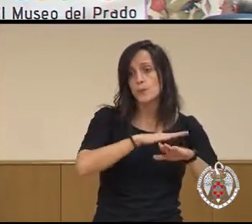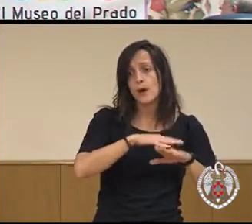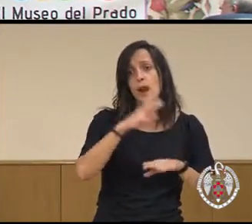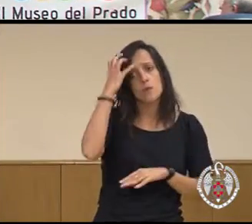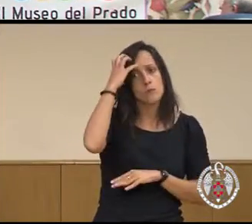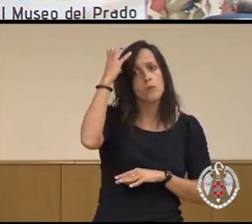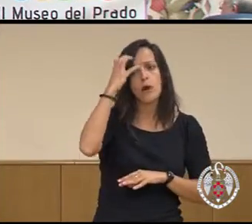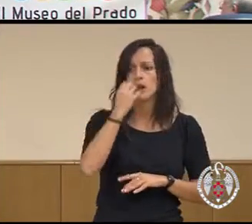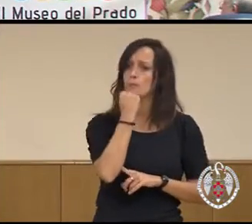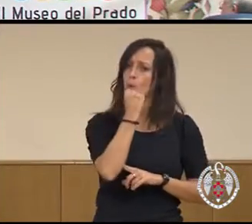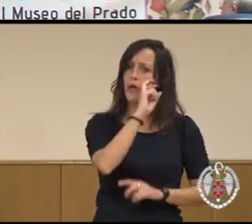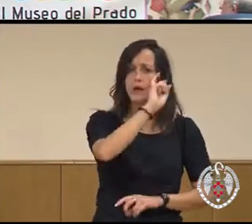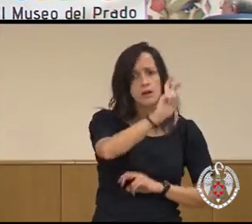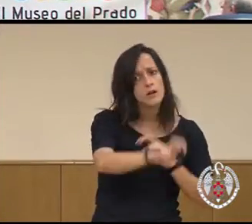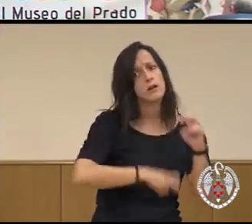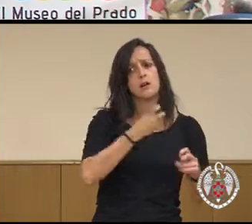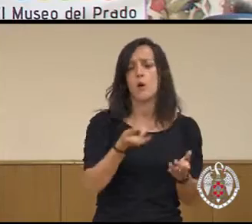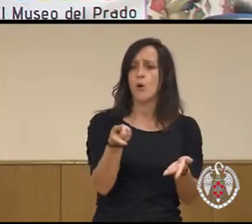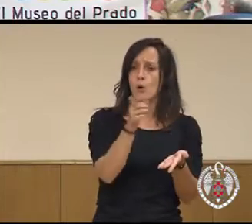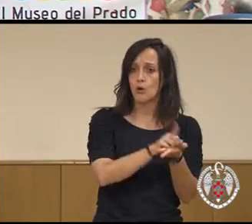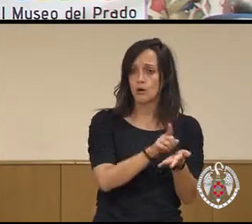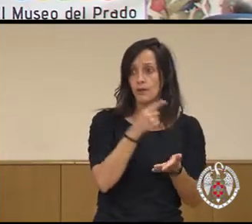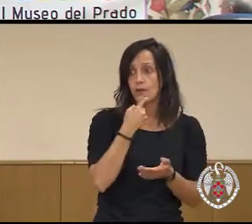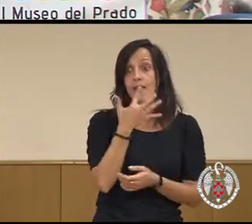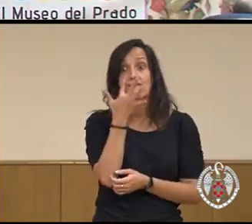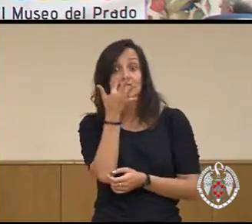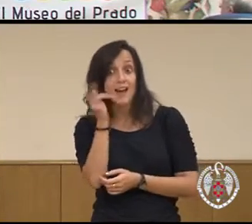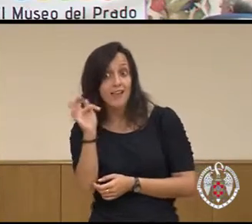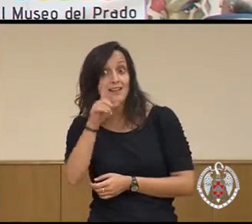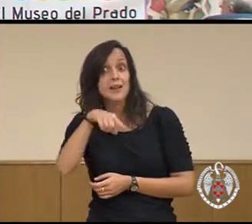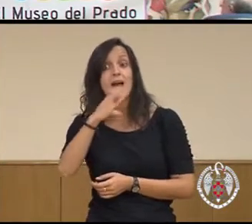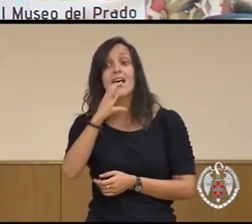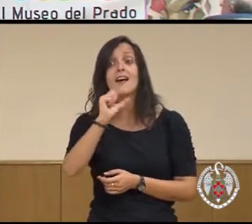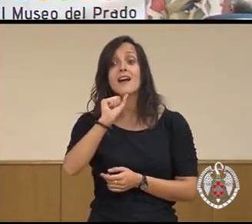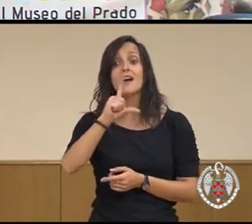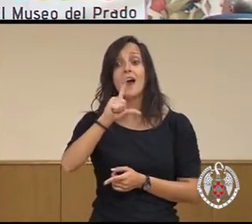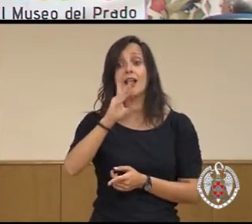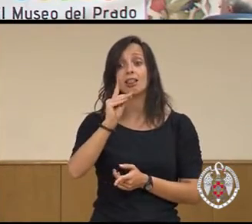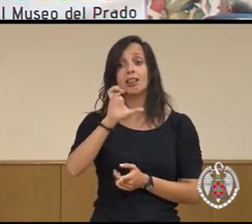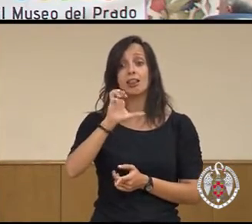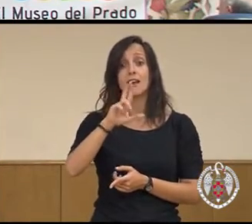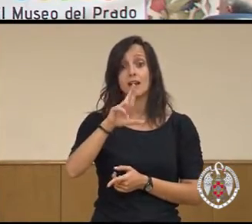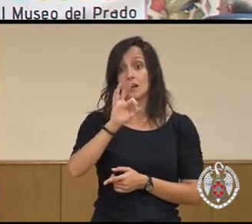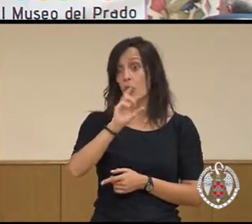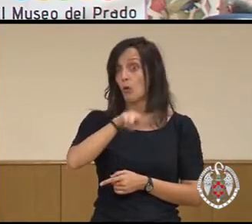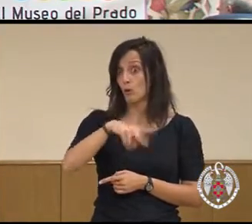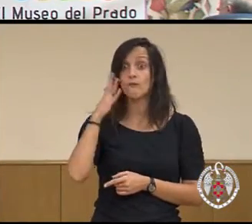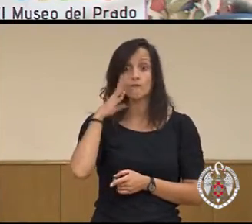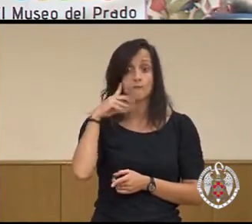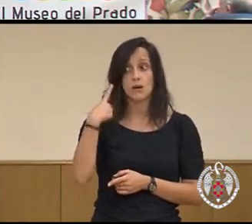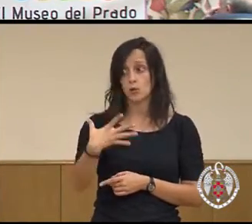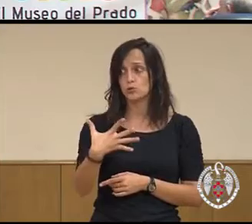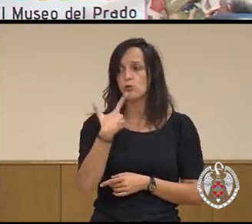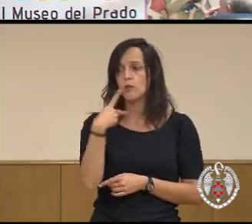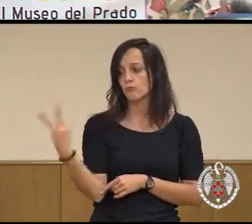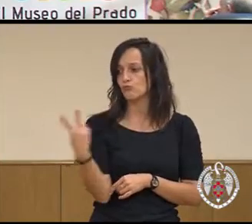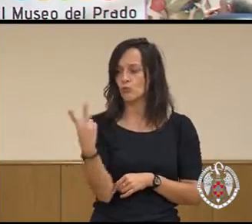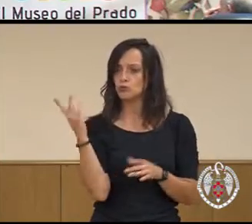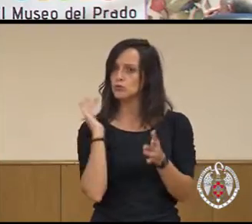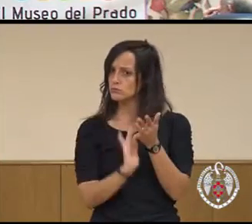la corte todos estos artistas, entre ellos Velázquez, muy especialmente Calderón, el tercer miembro de esta generación. Felipe IV, Calderón y Velázquez explican muchas